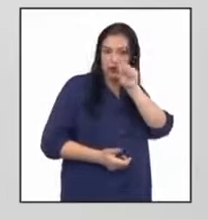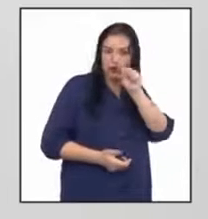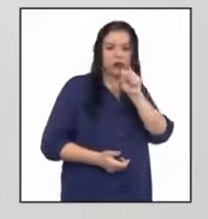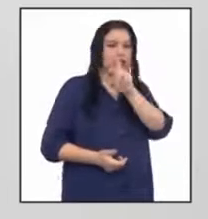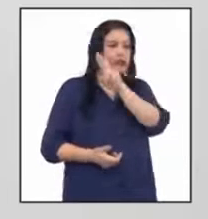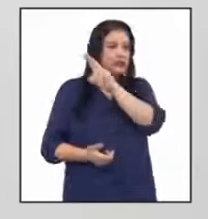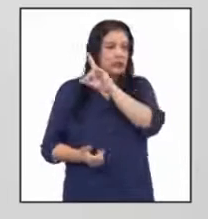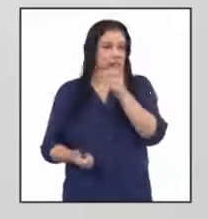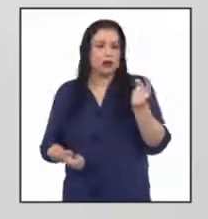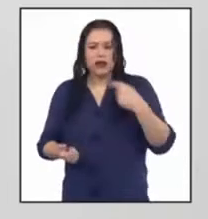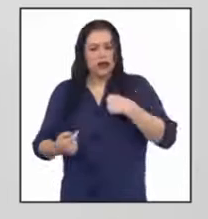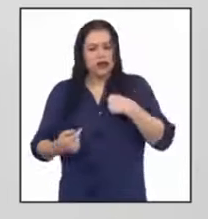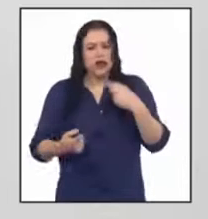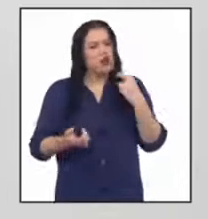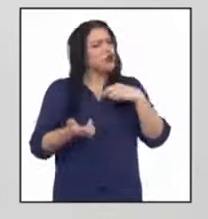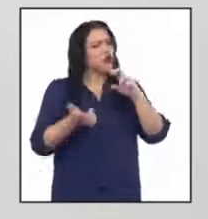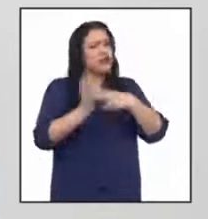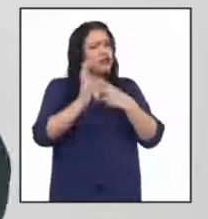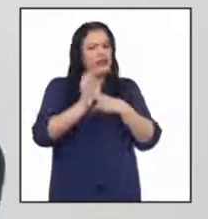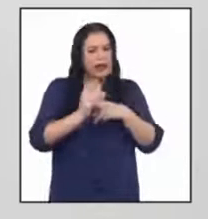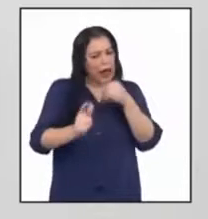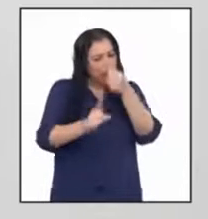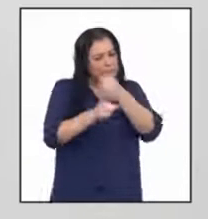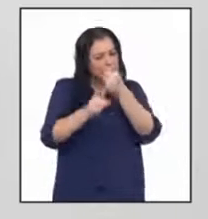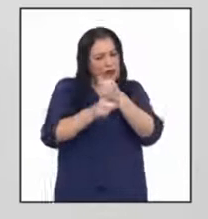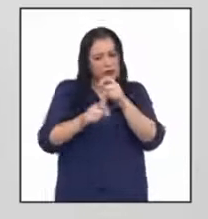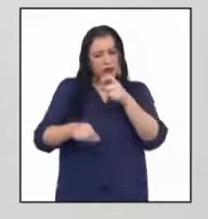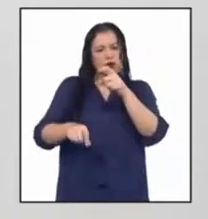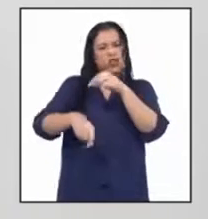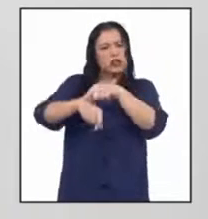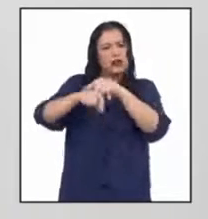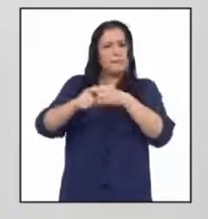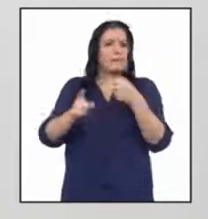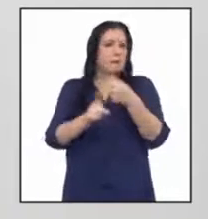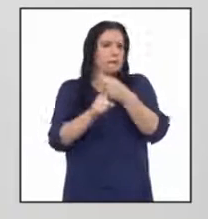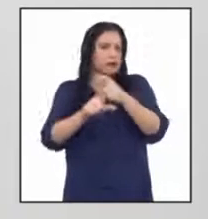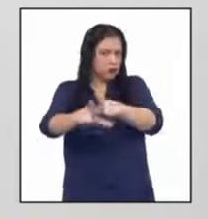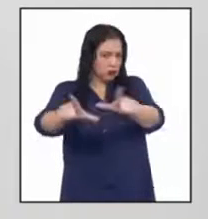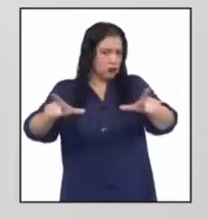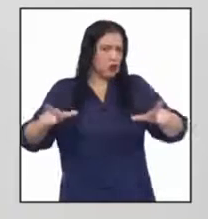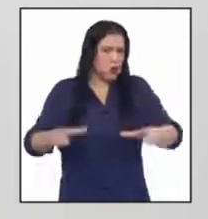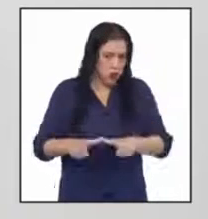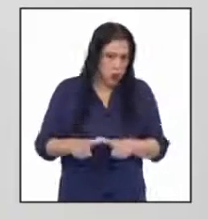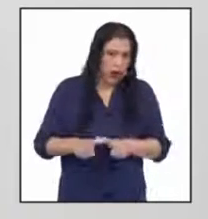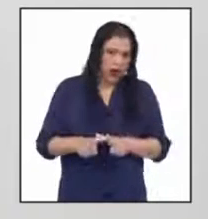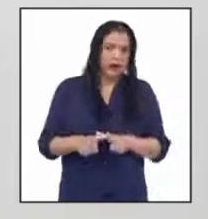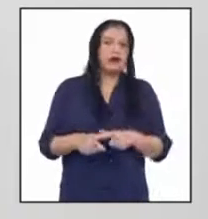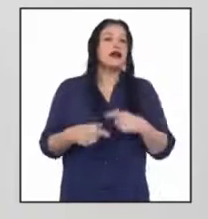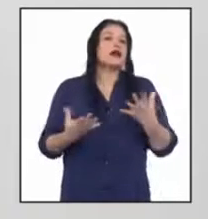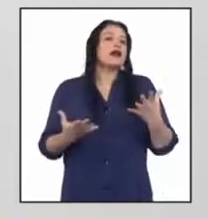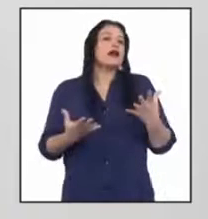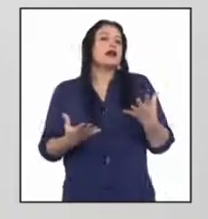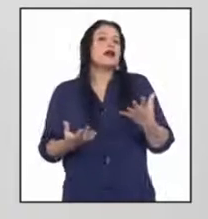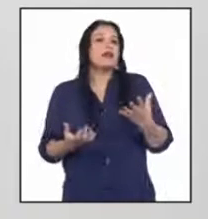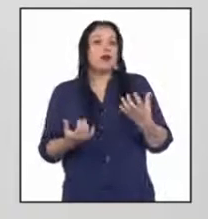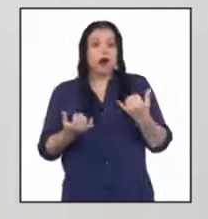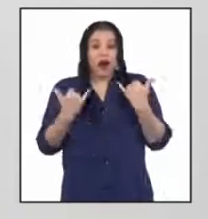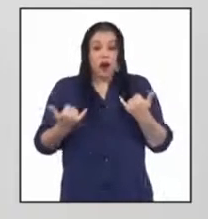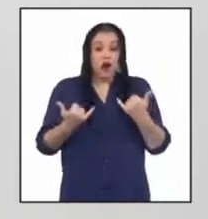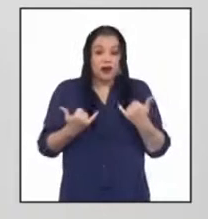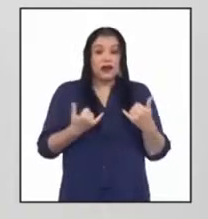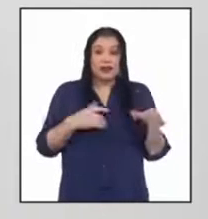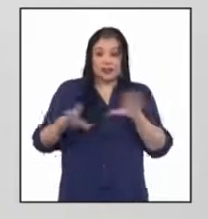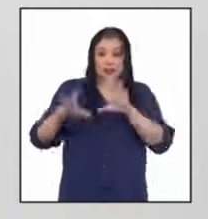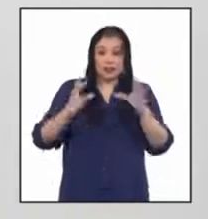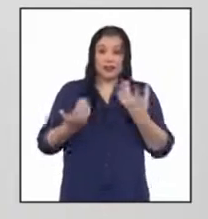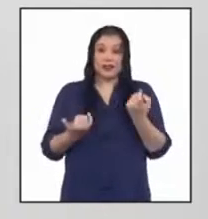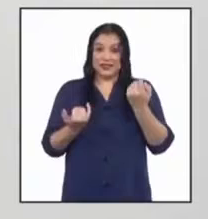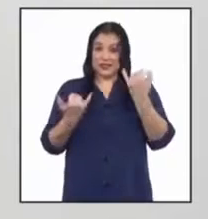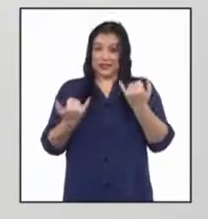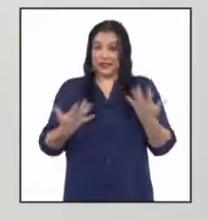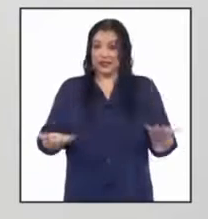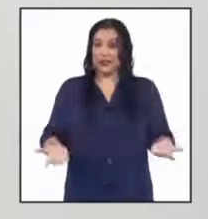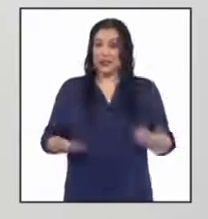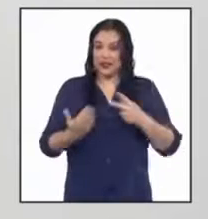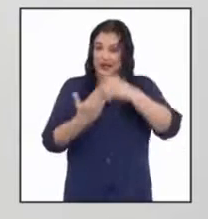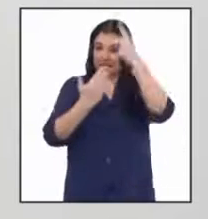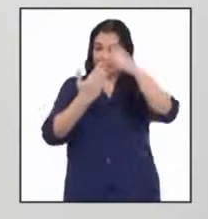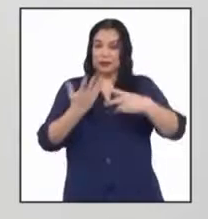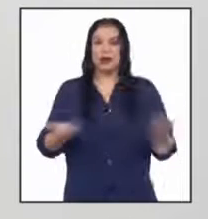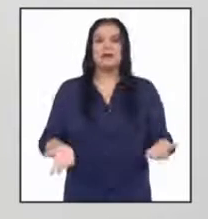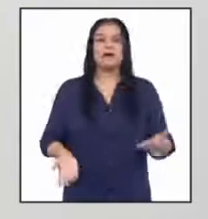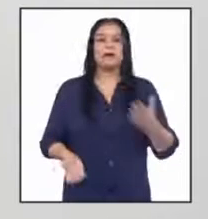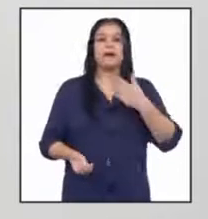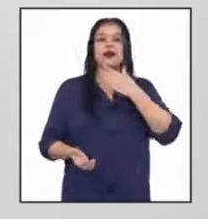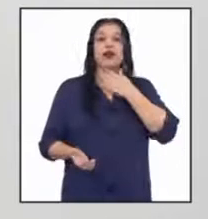encontrar en el mismo tiempo ni en el mismo espacio, tal cual estamos haciéndolo nosotros en este momento.